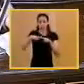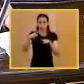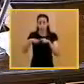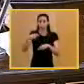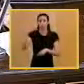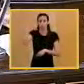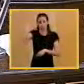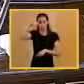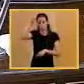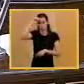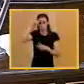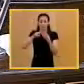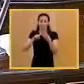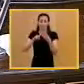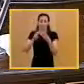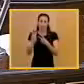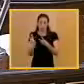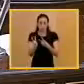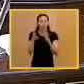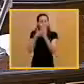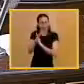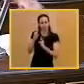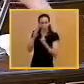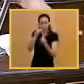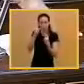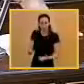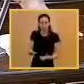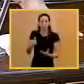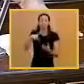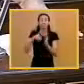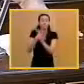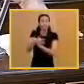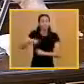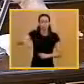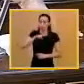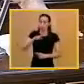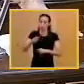Venezuela. Esperamos que no cedan a los chantajes y presiones de los Estados Unidos